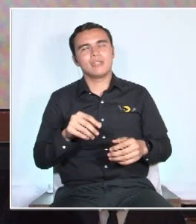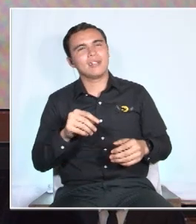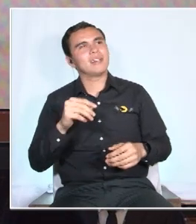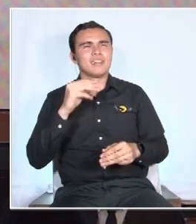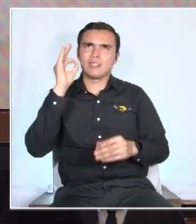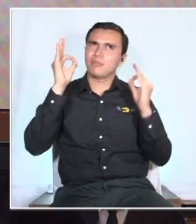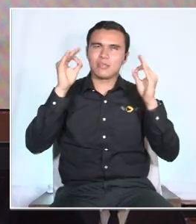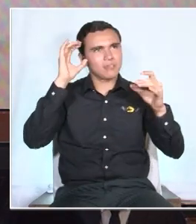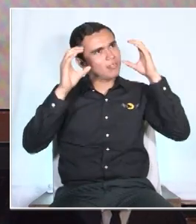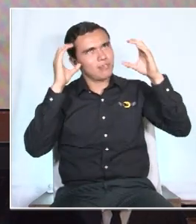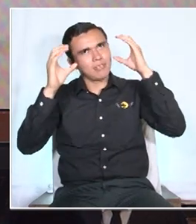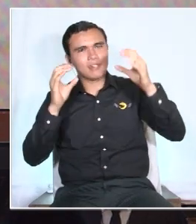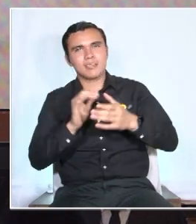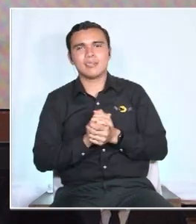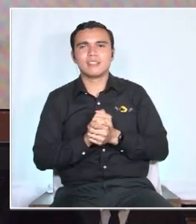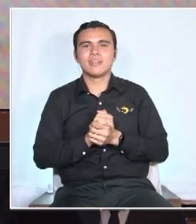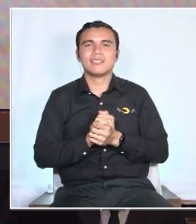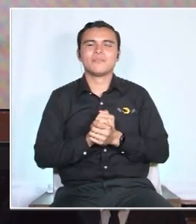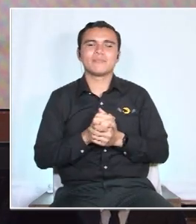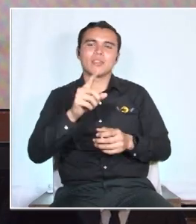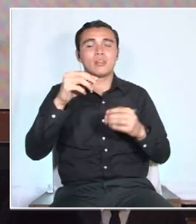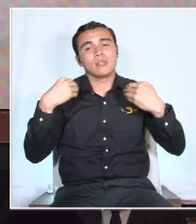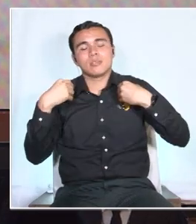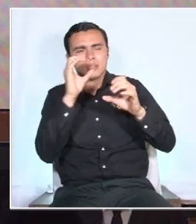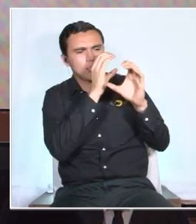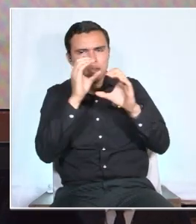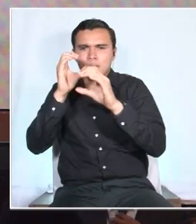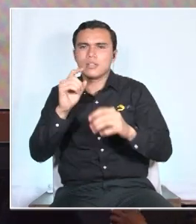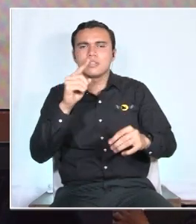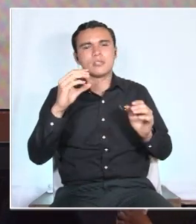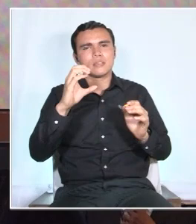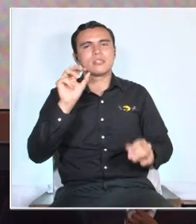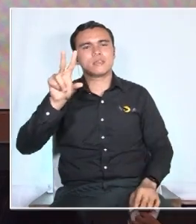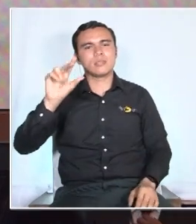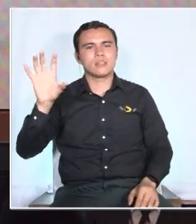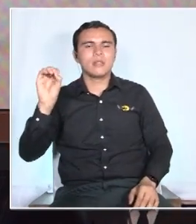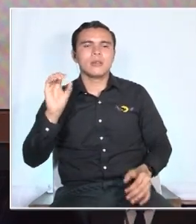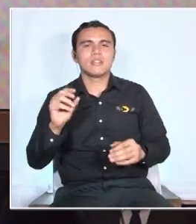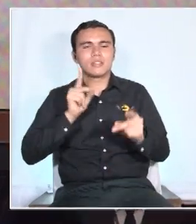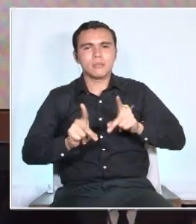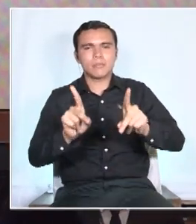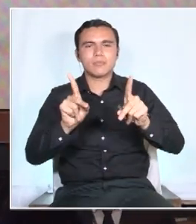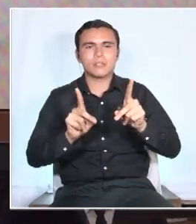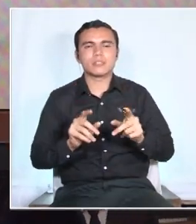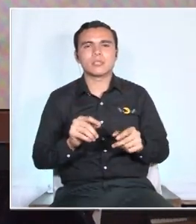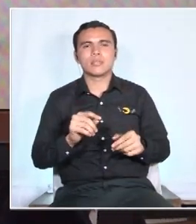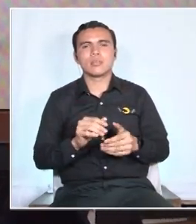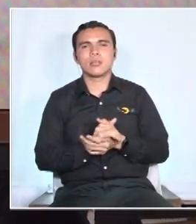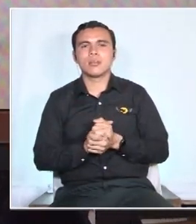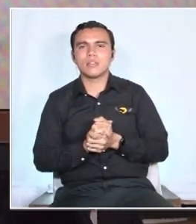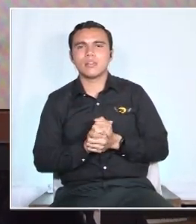pastor se volvió loco. Si no tenemos ni una cámara, somos 130 personas, ¿cómo está hablando que vamos a estar en Telemundo y en